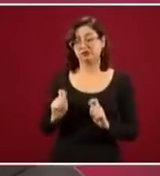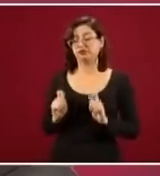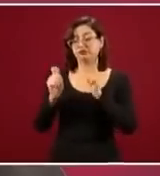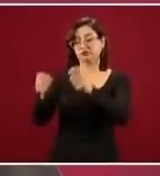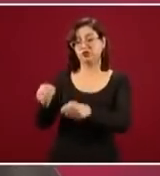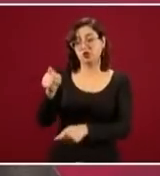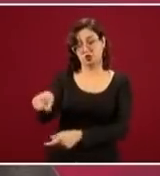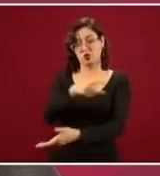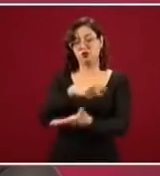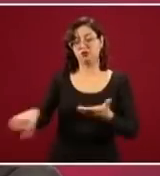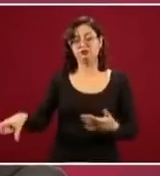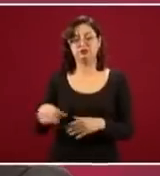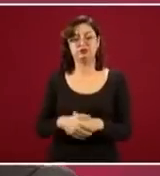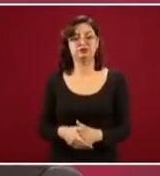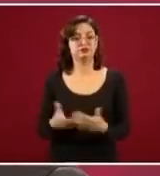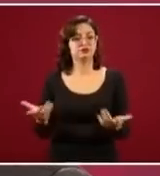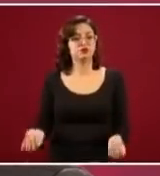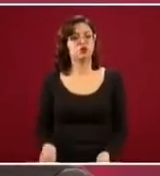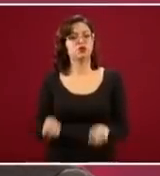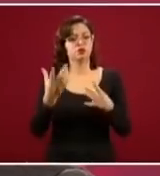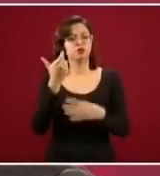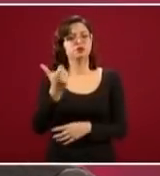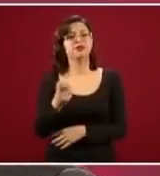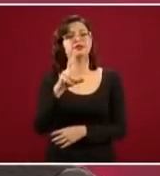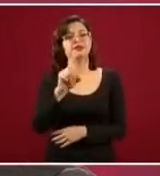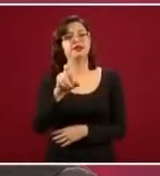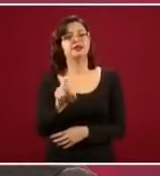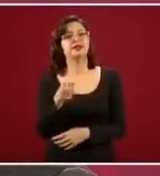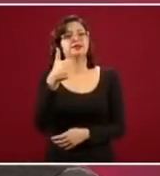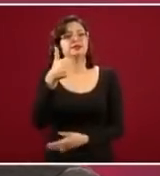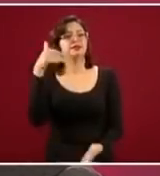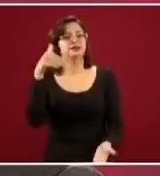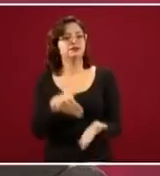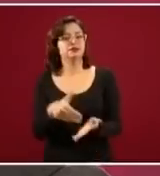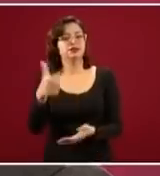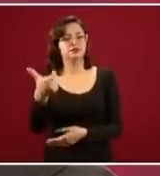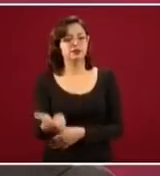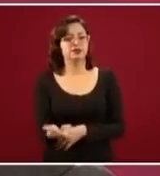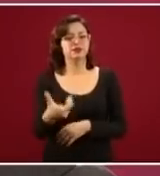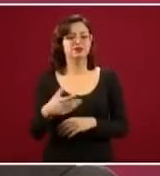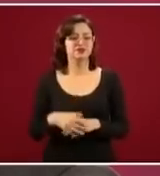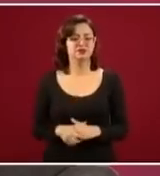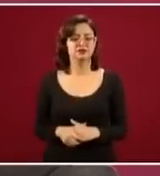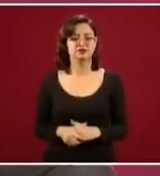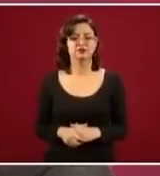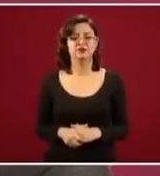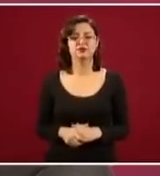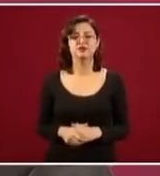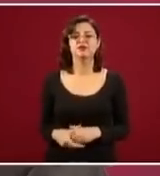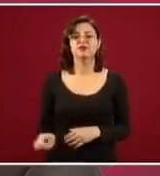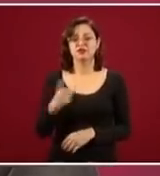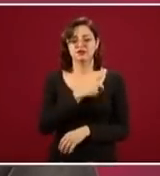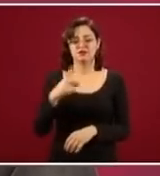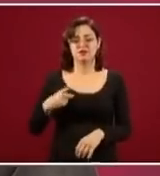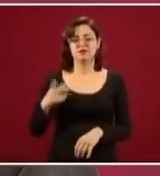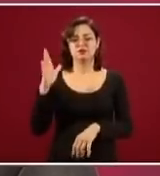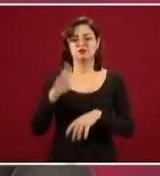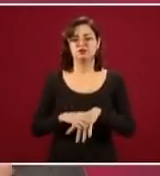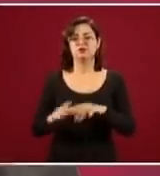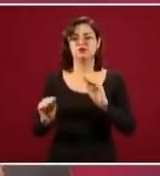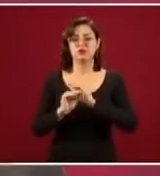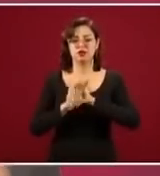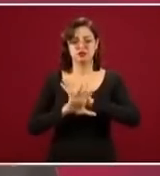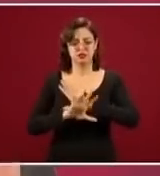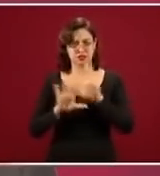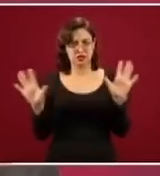36 mil pesos, nos decía ayer esta mamá de una niña que desarrolló alergia. Entonces, tengamos claro, una parte es